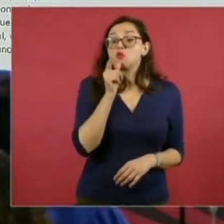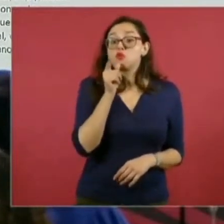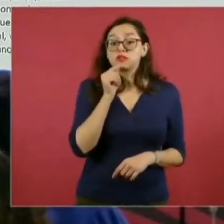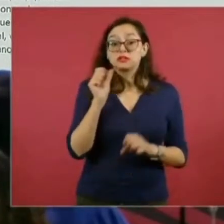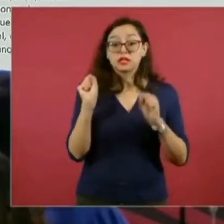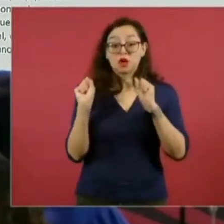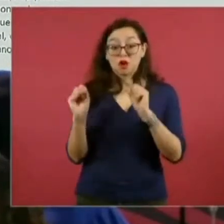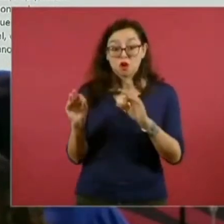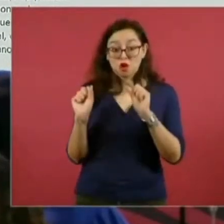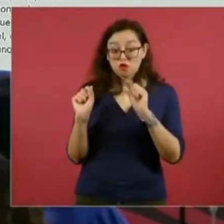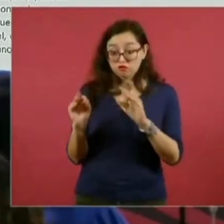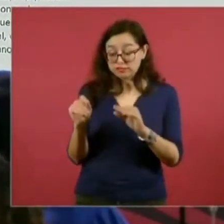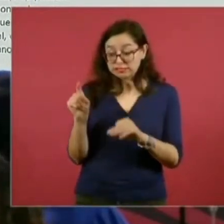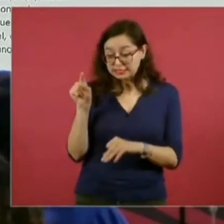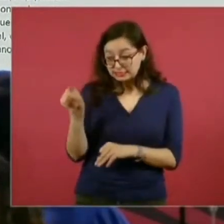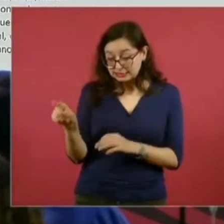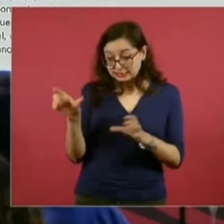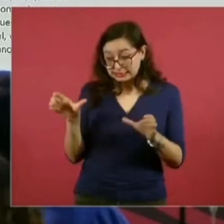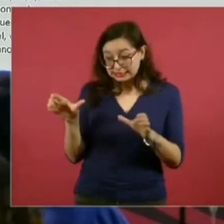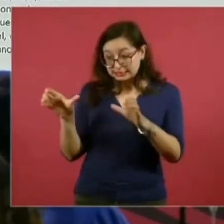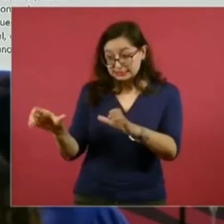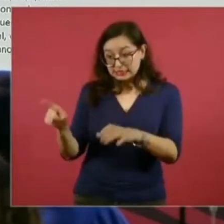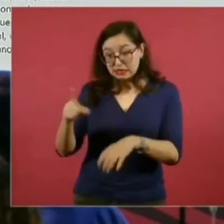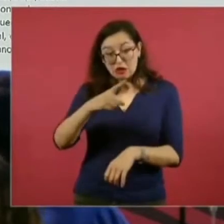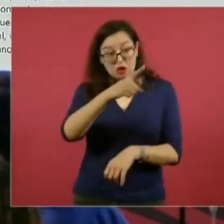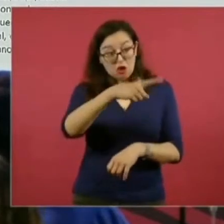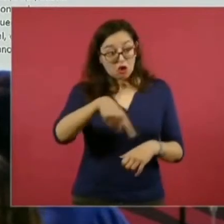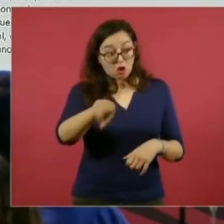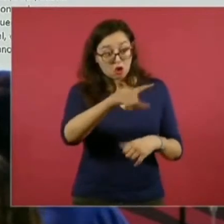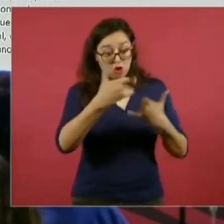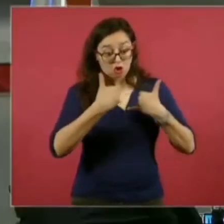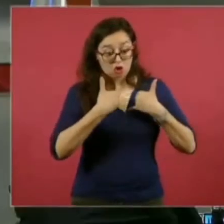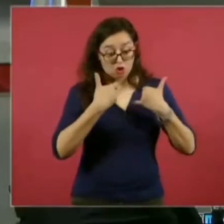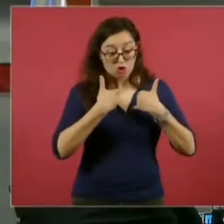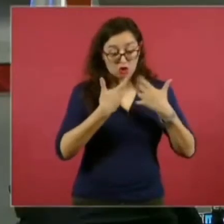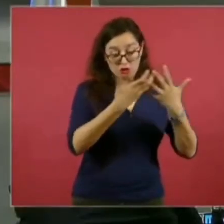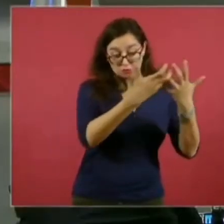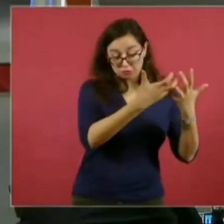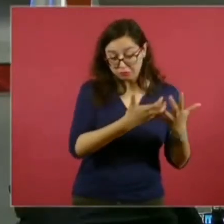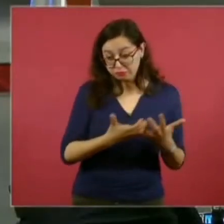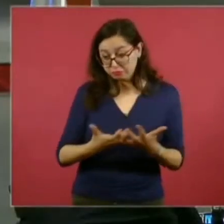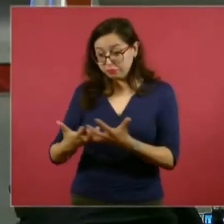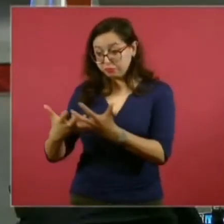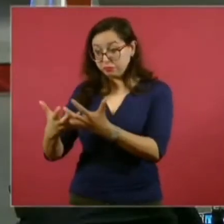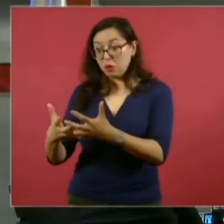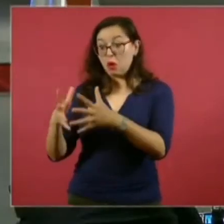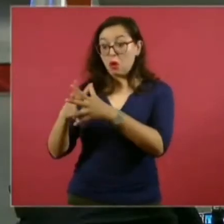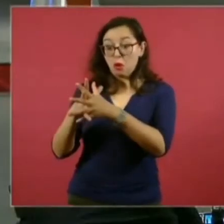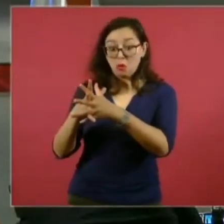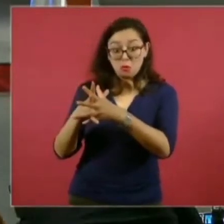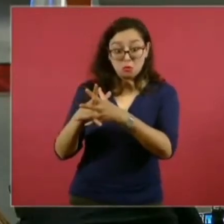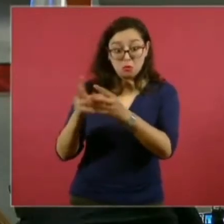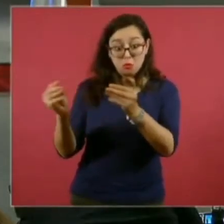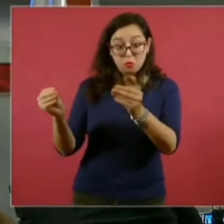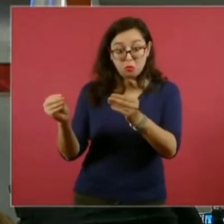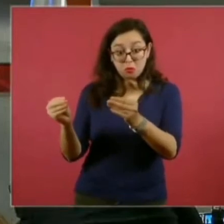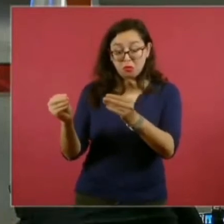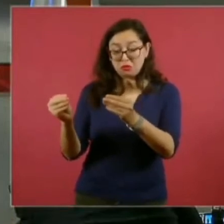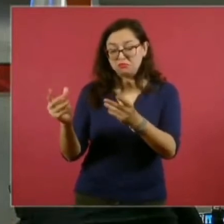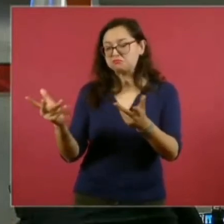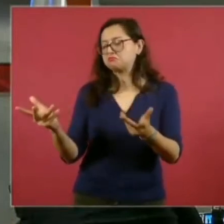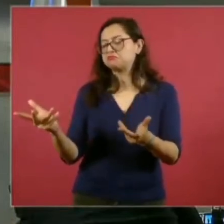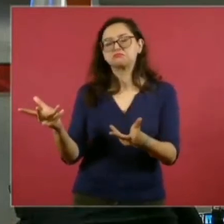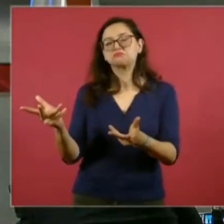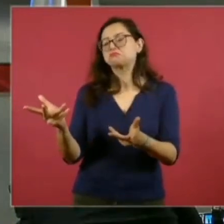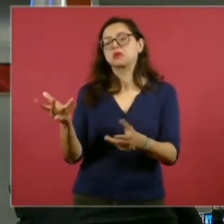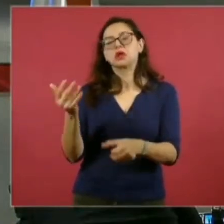tenga la influencia política y los recursos necesarios para organizar un